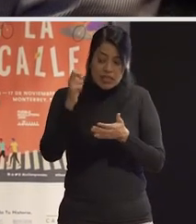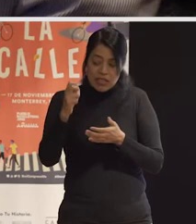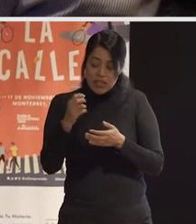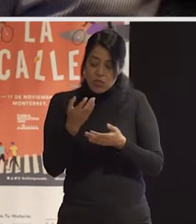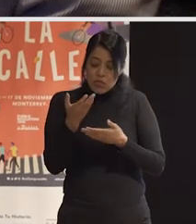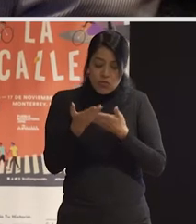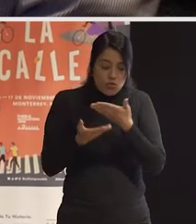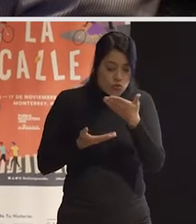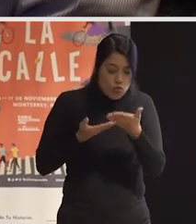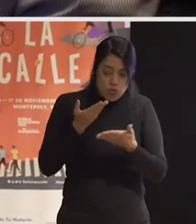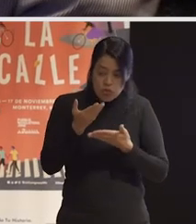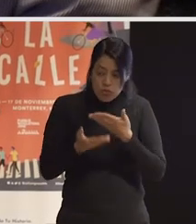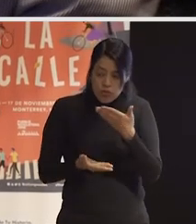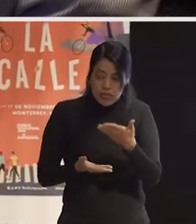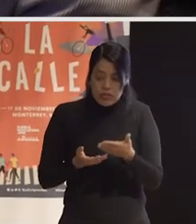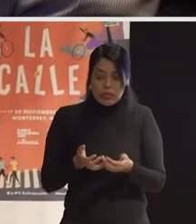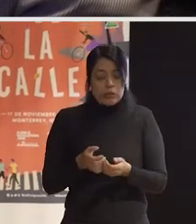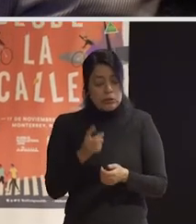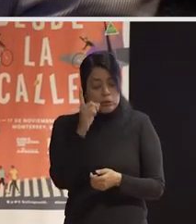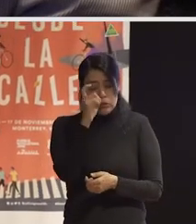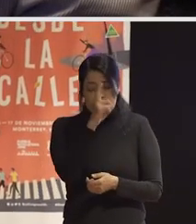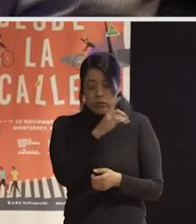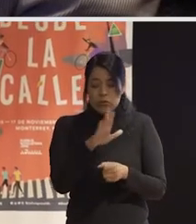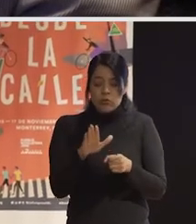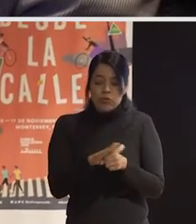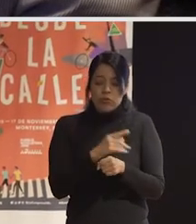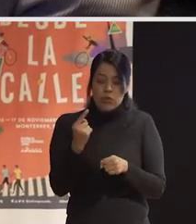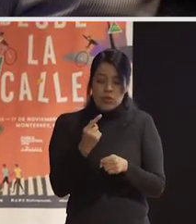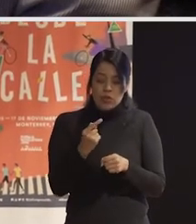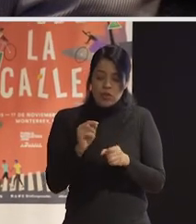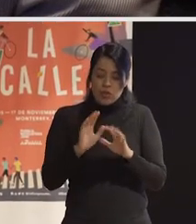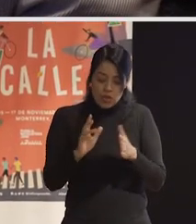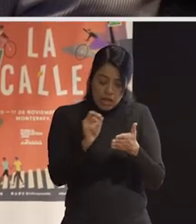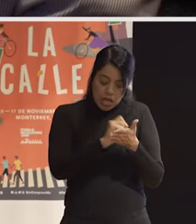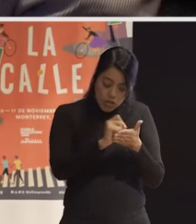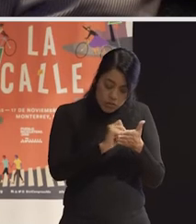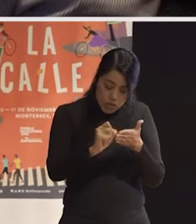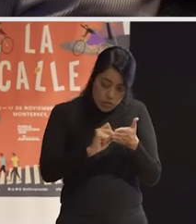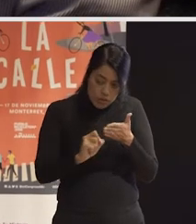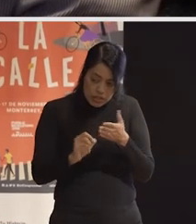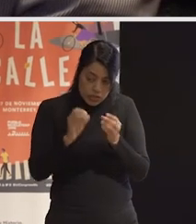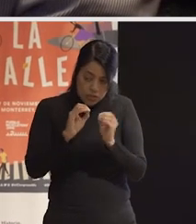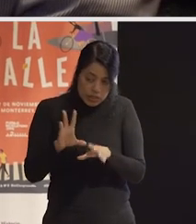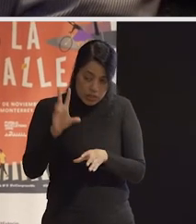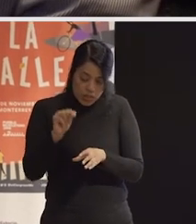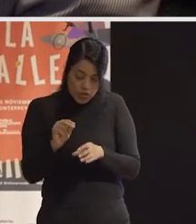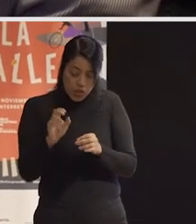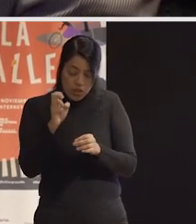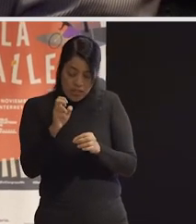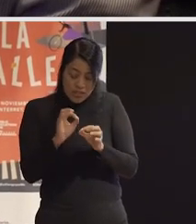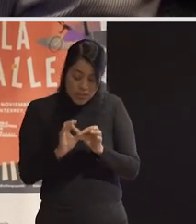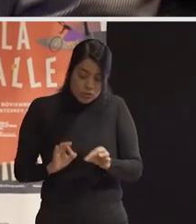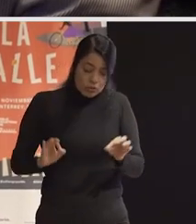algo bien grande porque es mucho más difícil cuando algo ya está por escrito que se vaya a perder y darle importancia porque